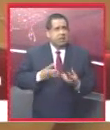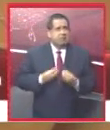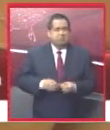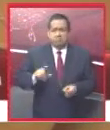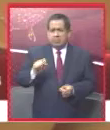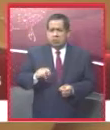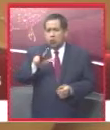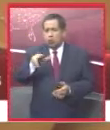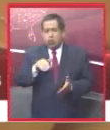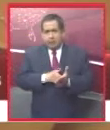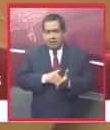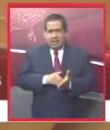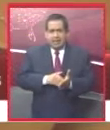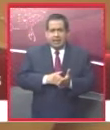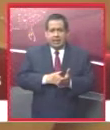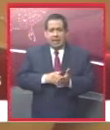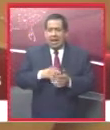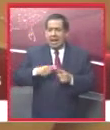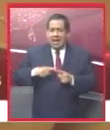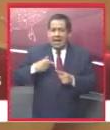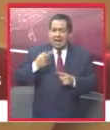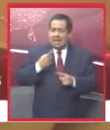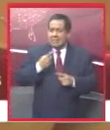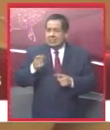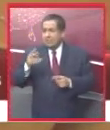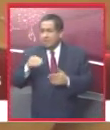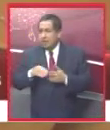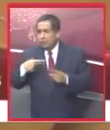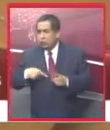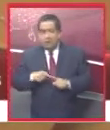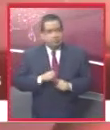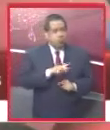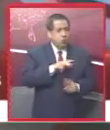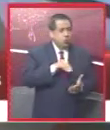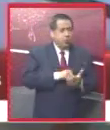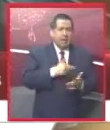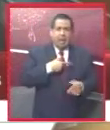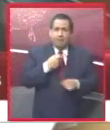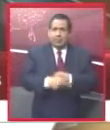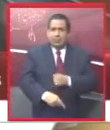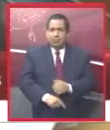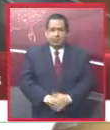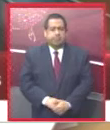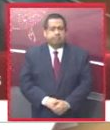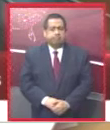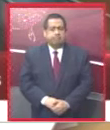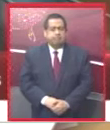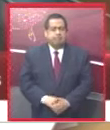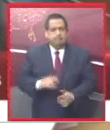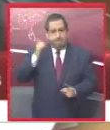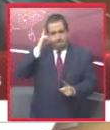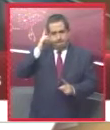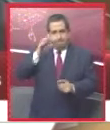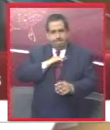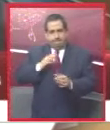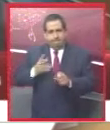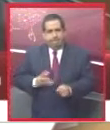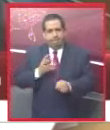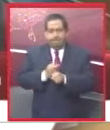28,000 víctimas por cada 100,000 habitantes. Podamos construir de la mano